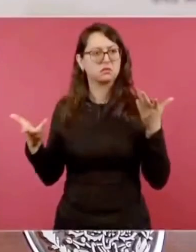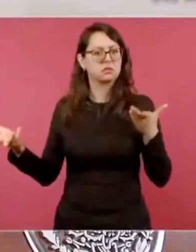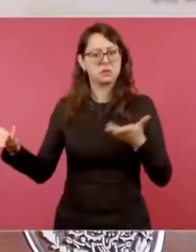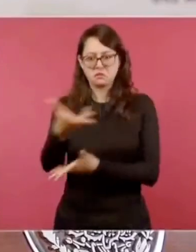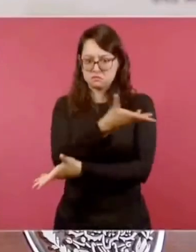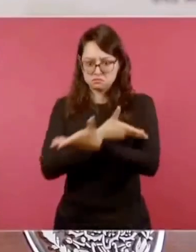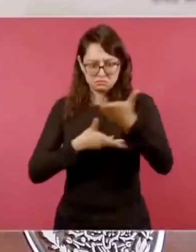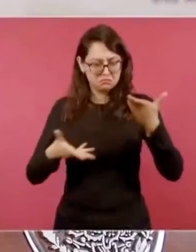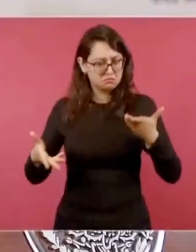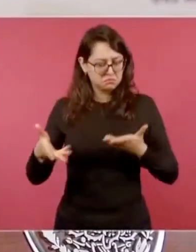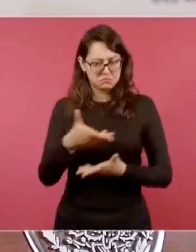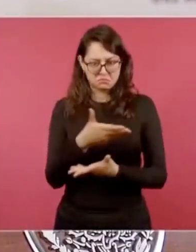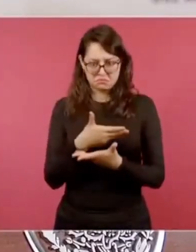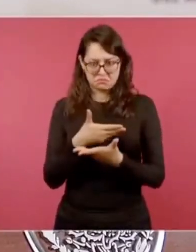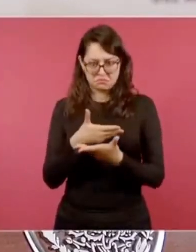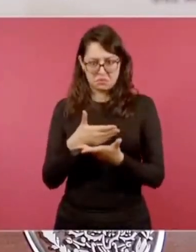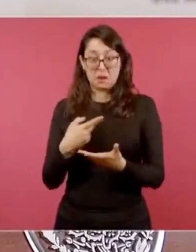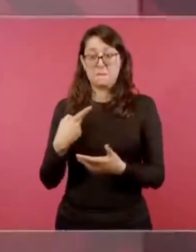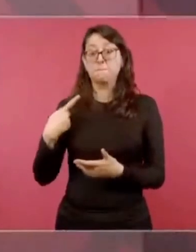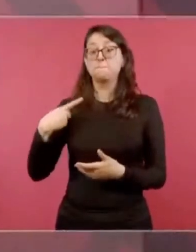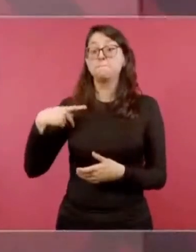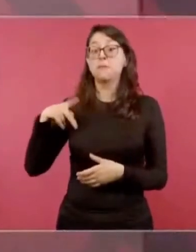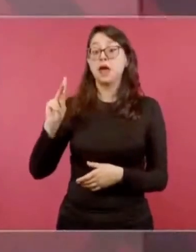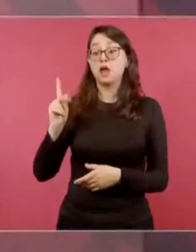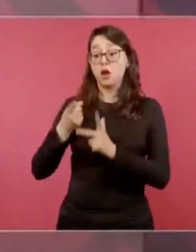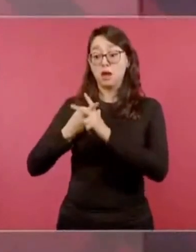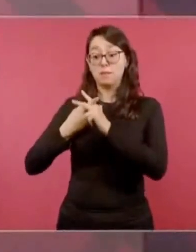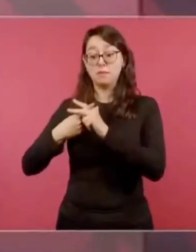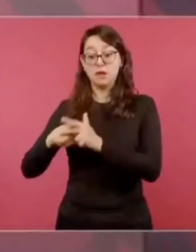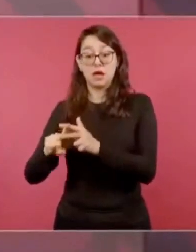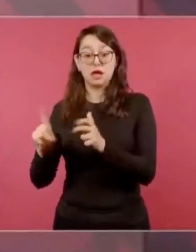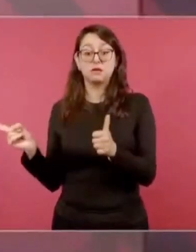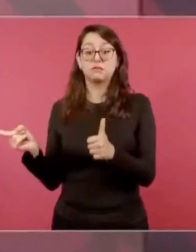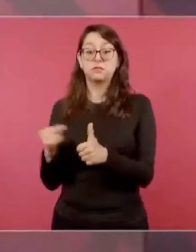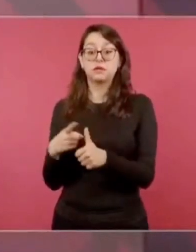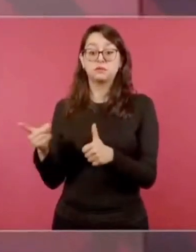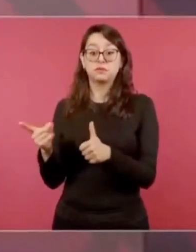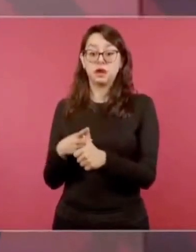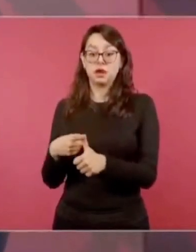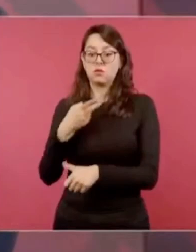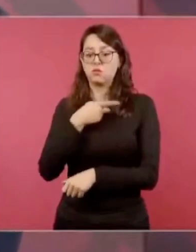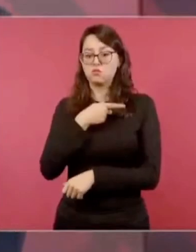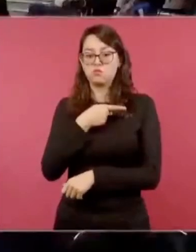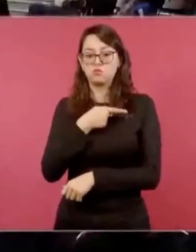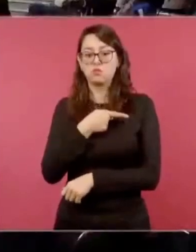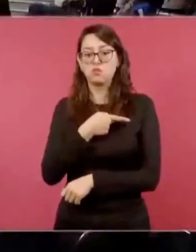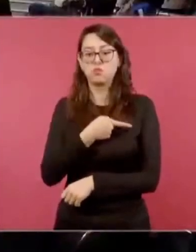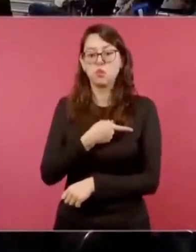otorgando preferencia a los pobres y humillados.